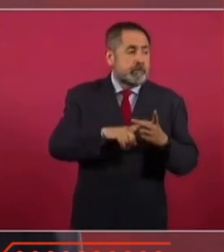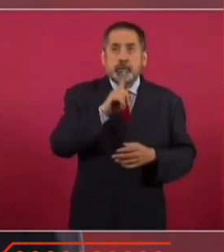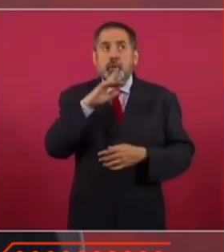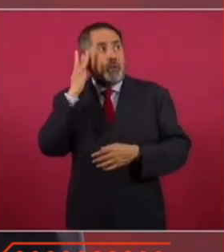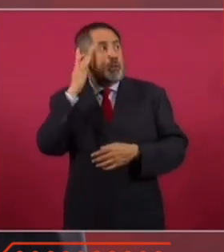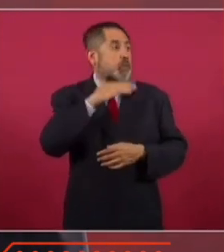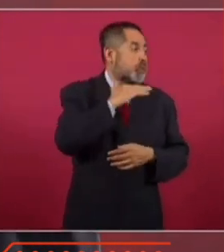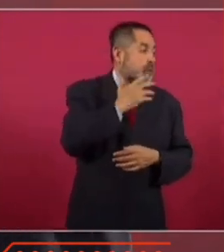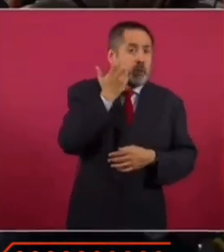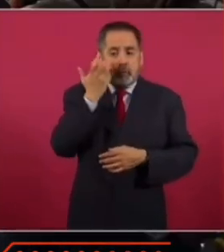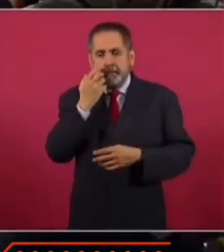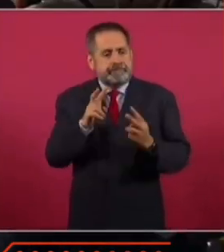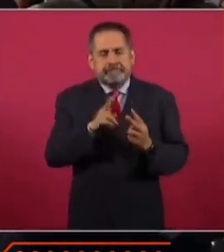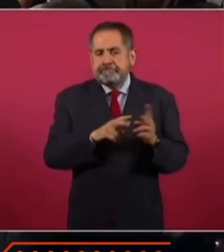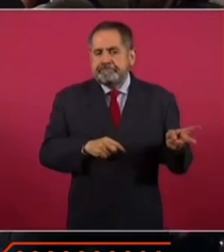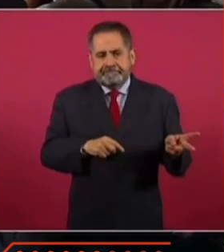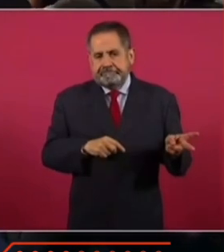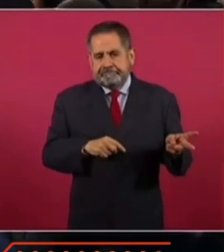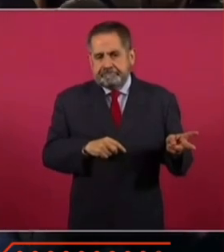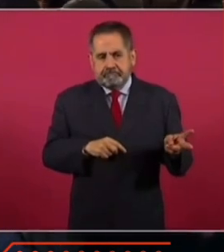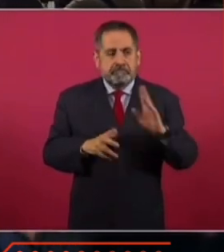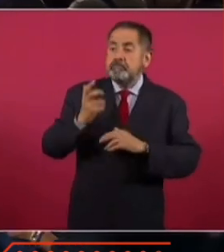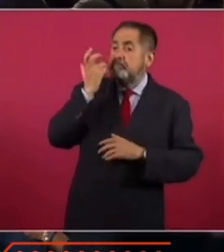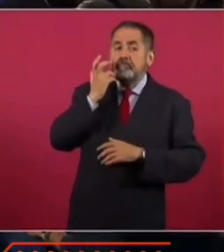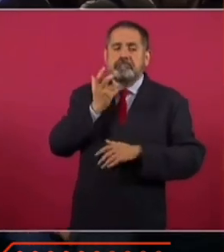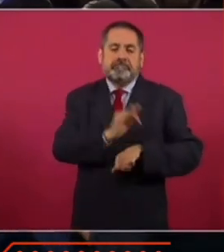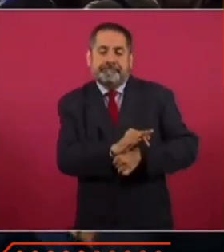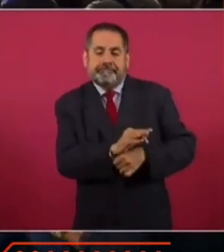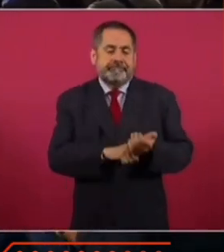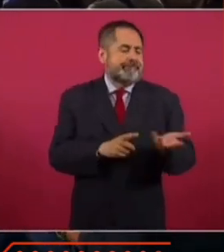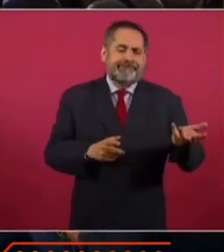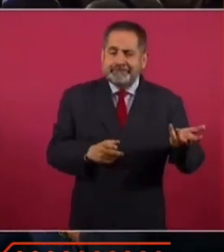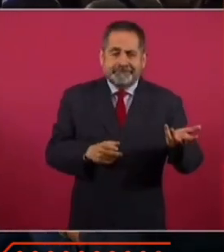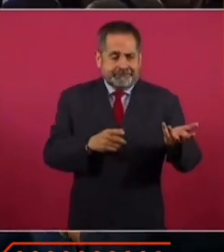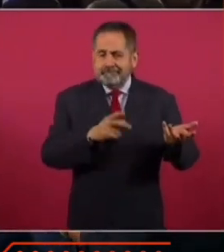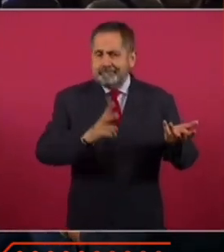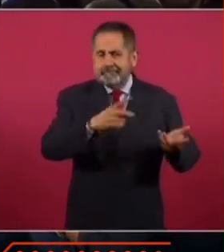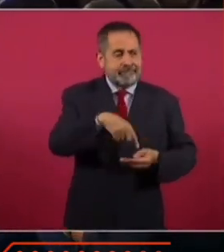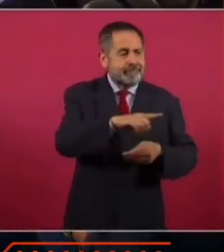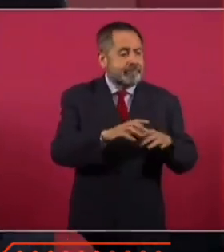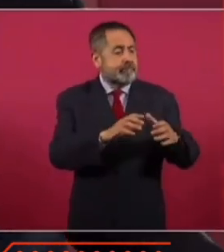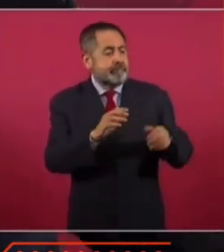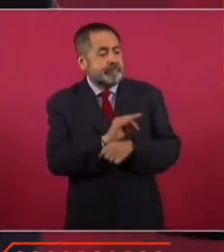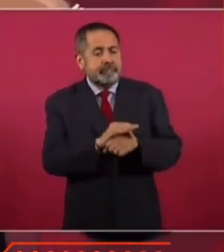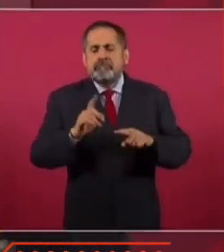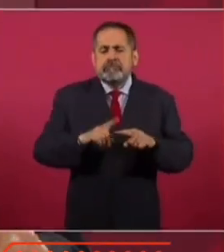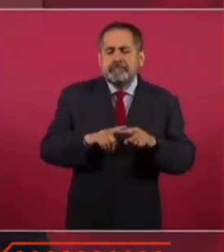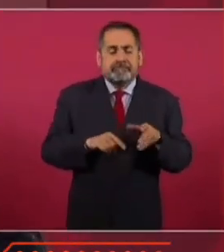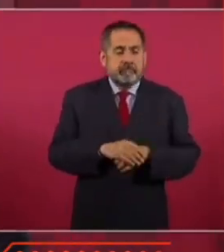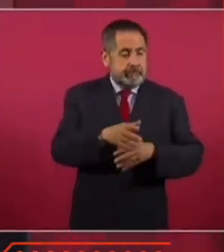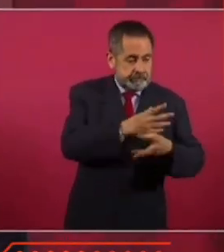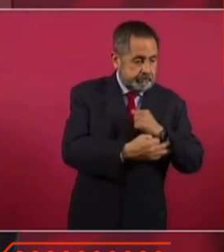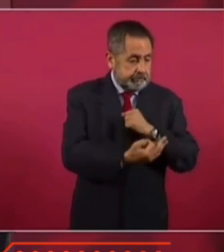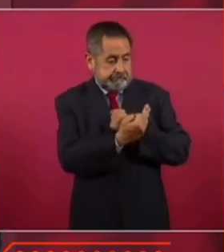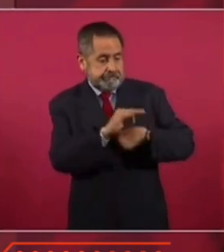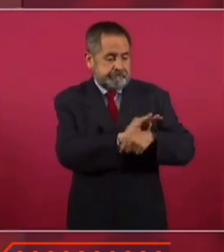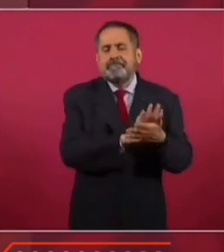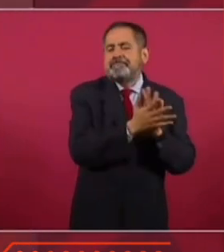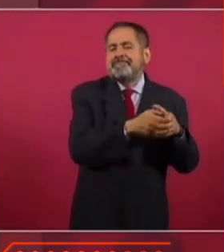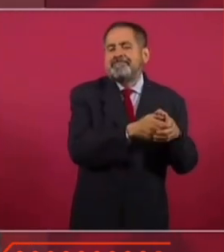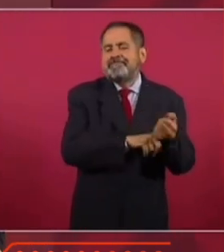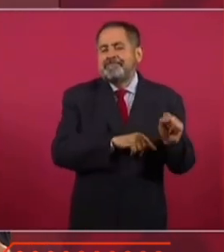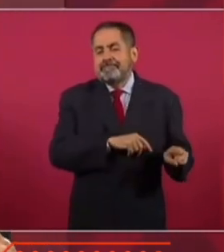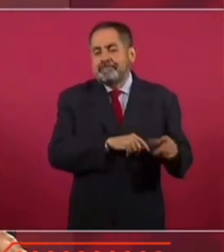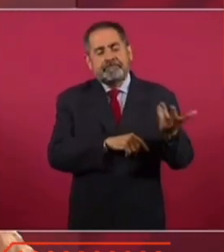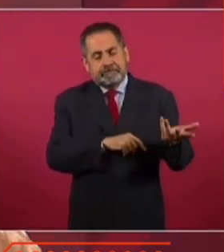gorda o actúan de manera tendenciosa, protegen a los del bloque conservador y